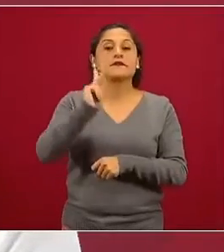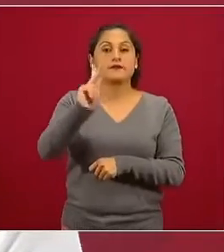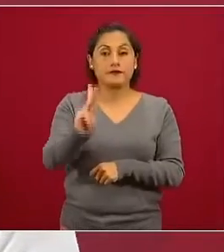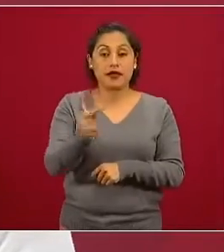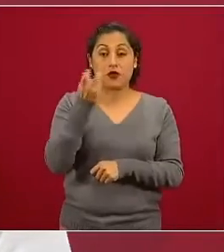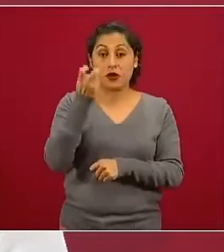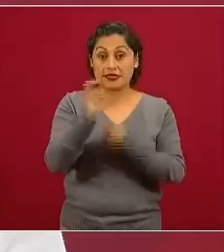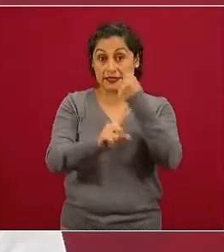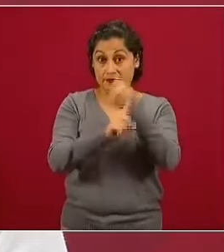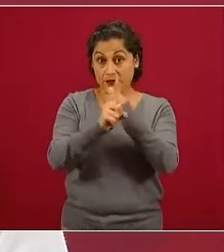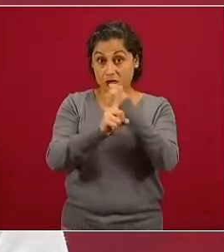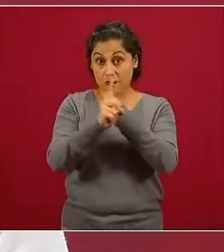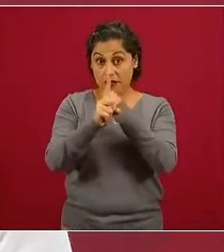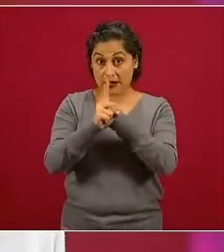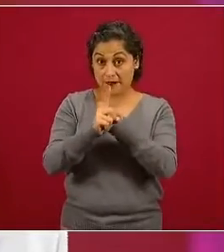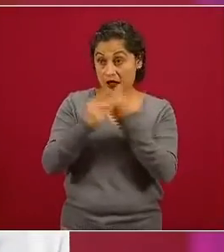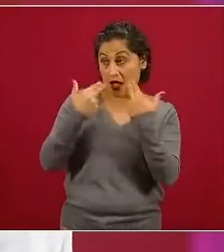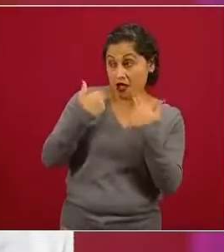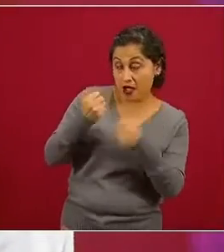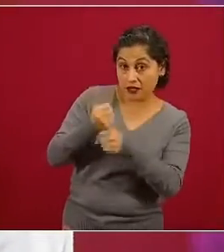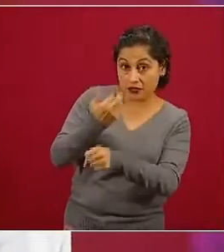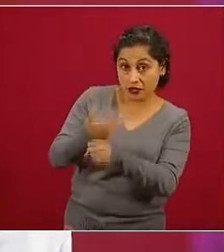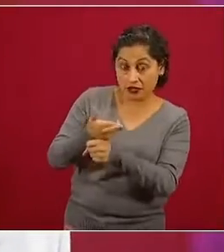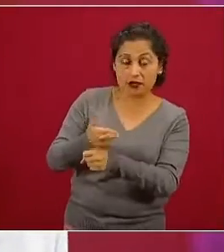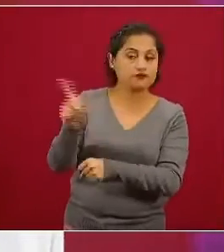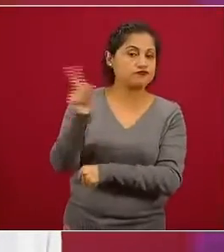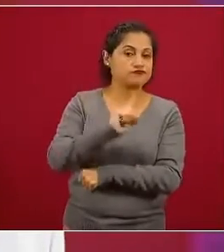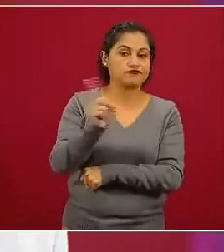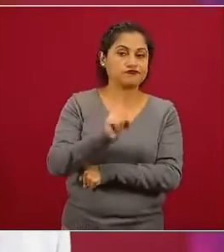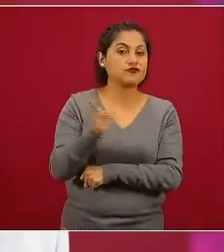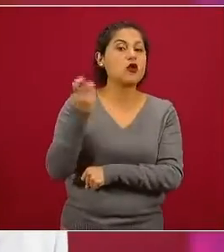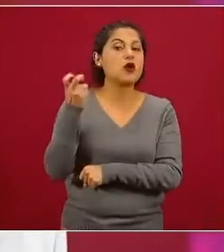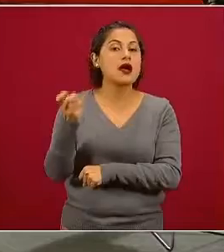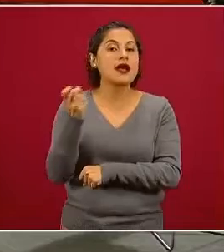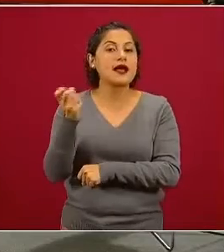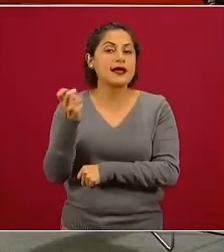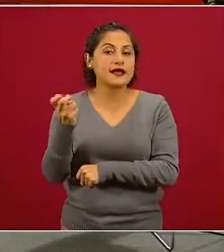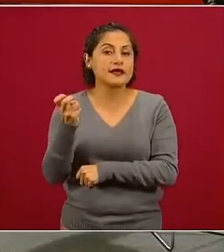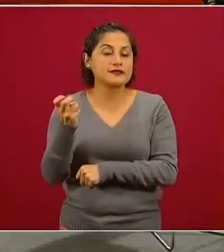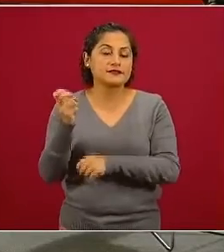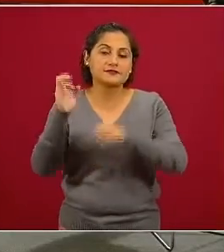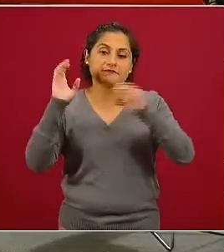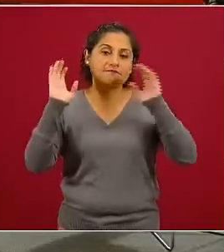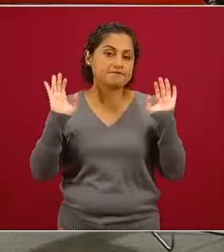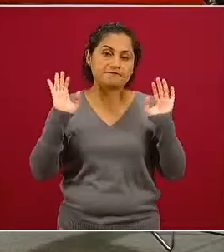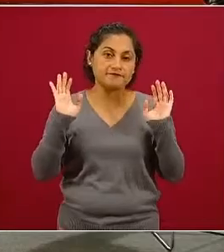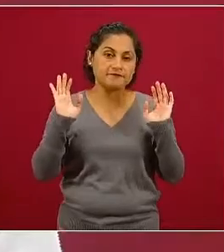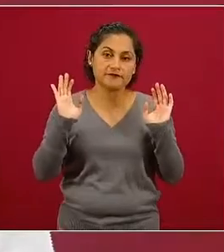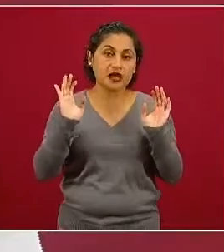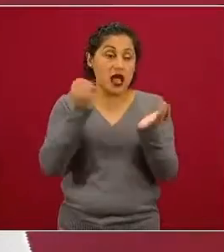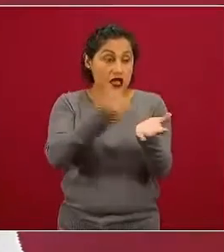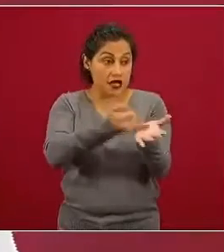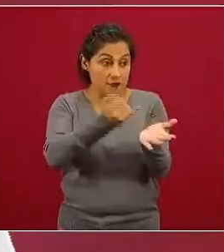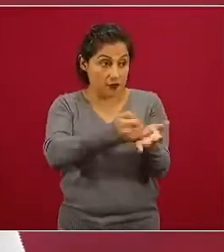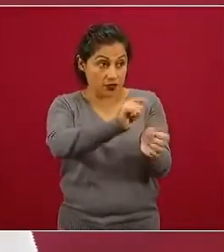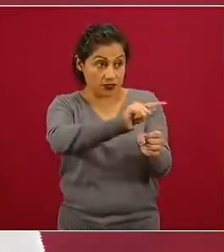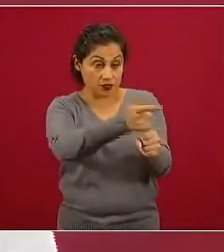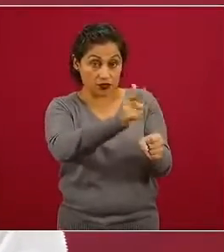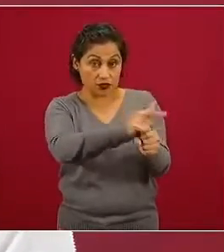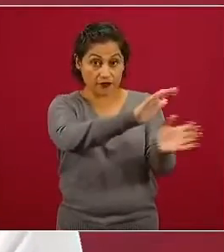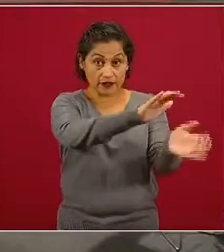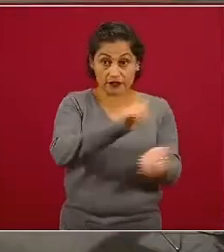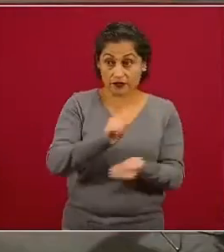de que no hubo una meta clara de la instalación de bebederos, y en condiciones donde sí hubo una meta, no